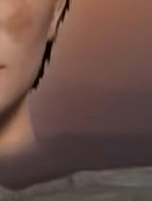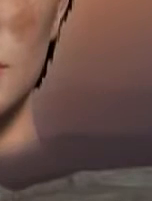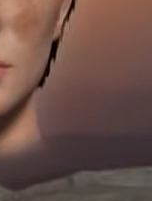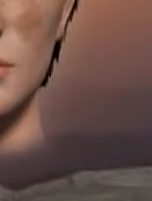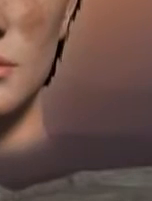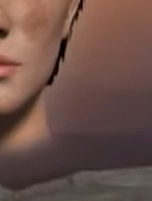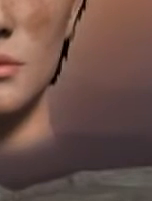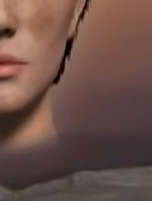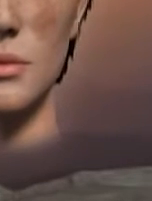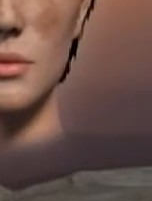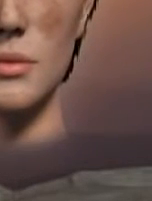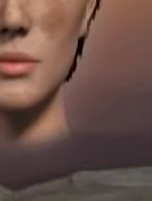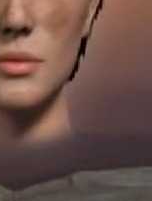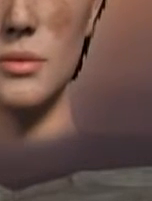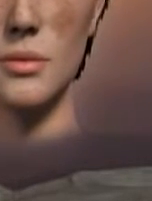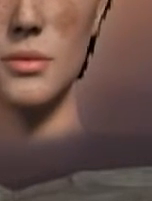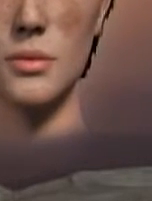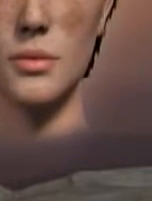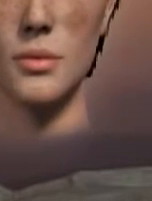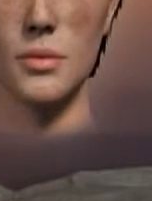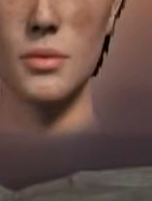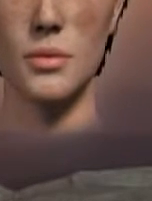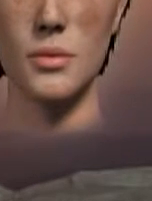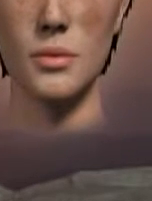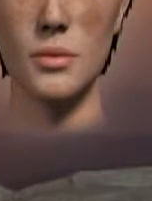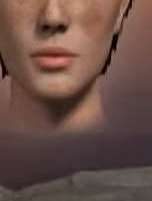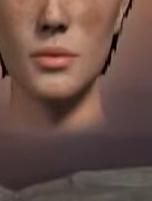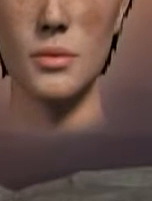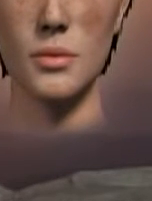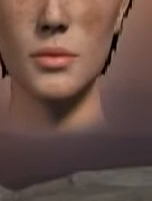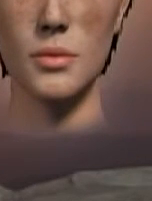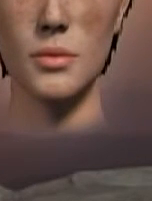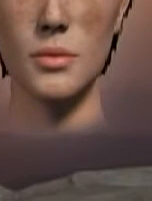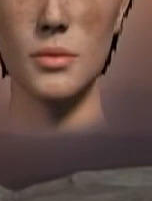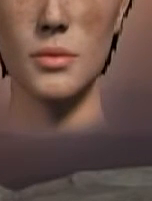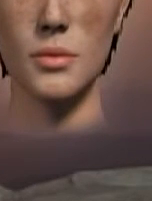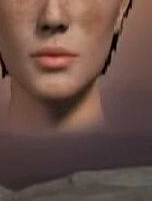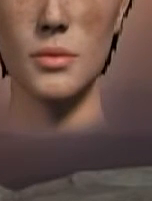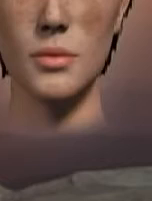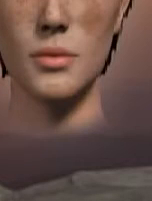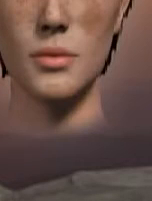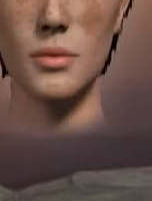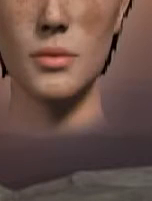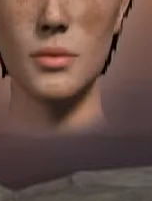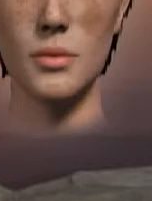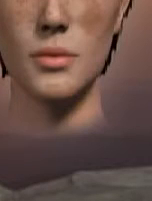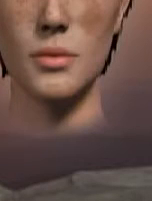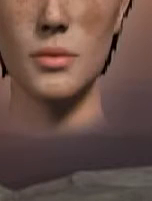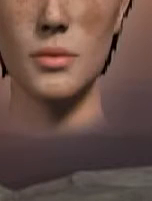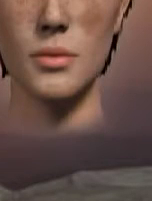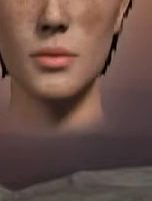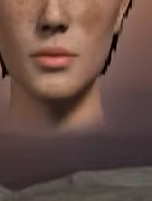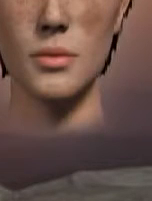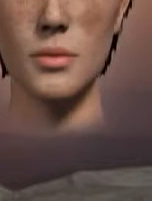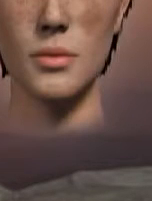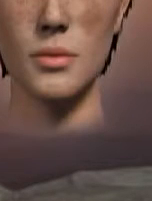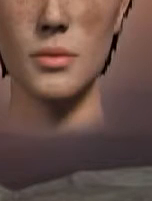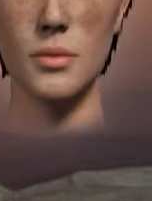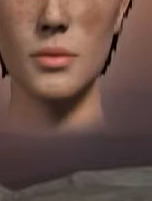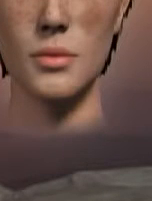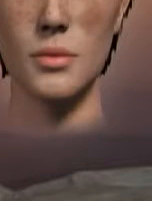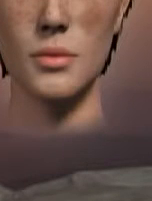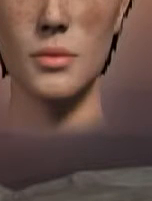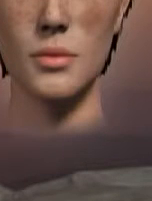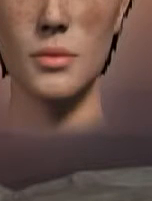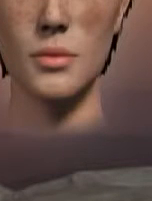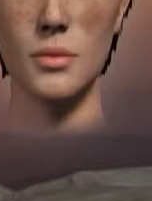manchas, envejecimiento prematuro y otros problemas en la piel. Con Neutrasol, bloqueador solar evita estas indeseadas marcas